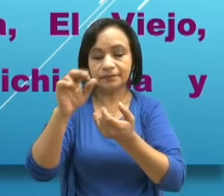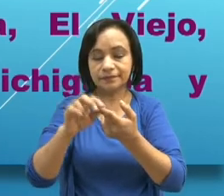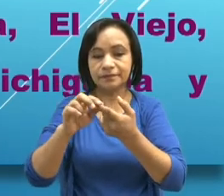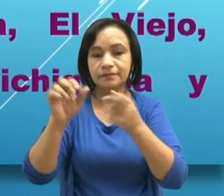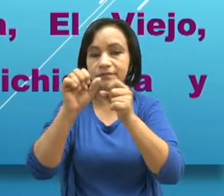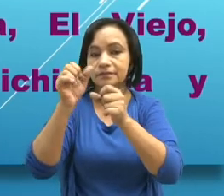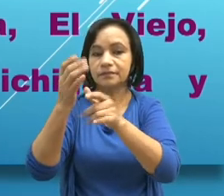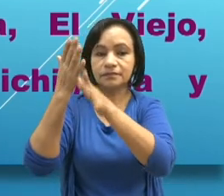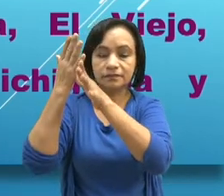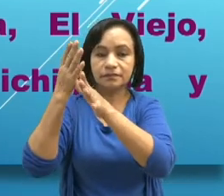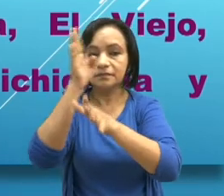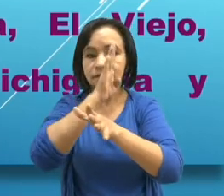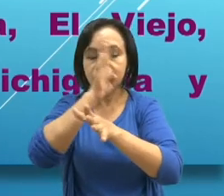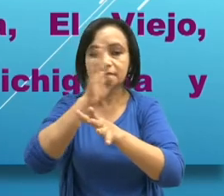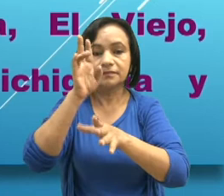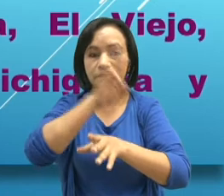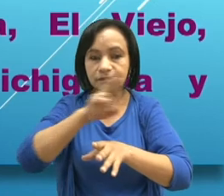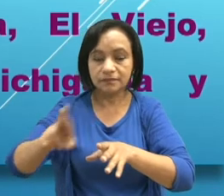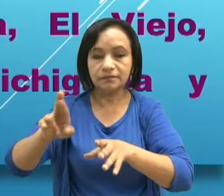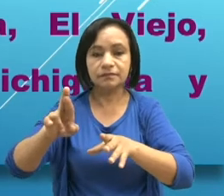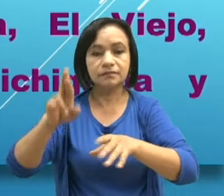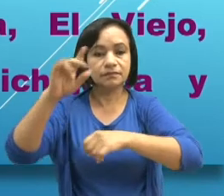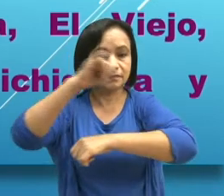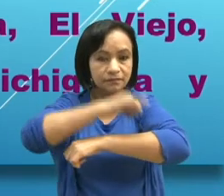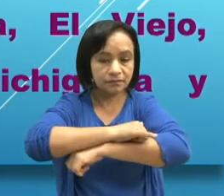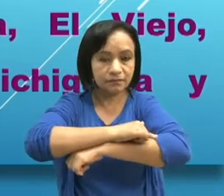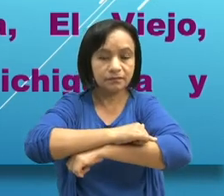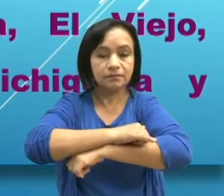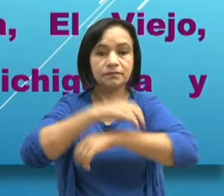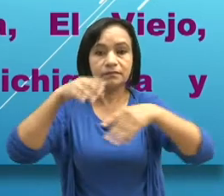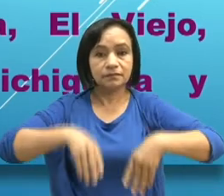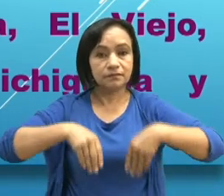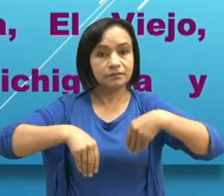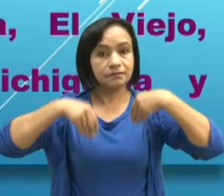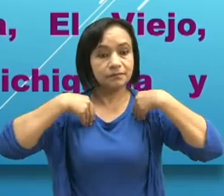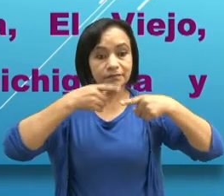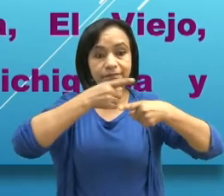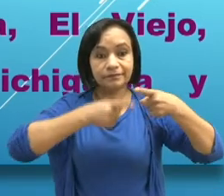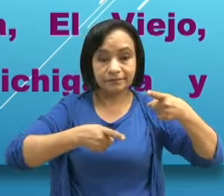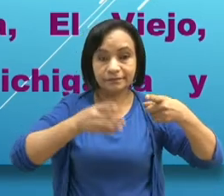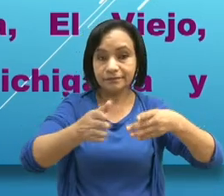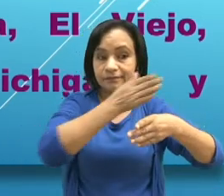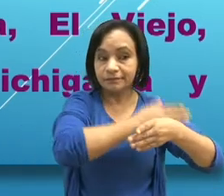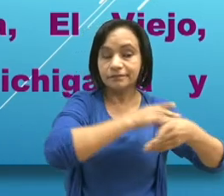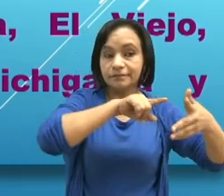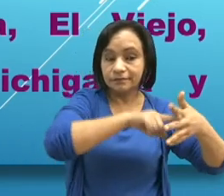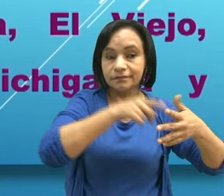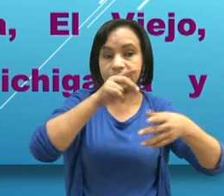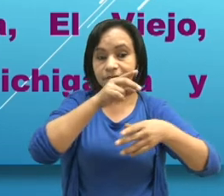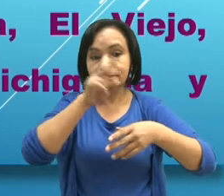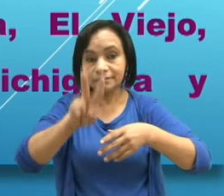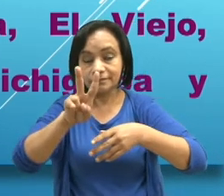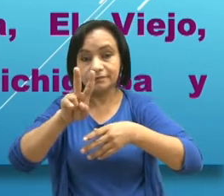Bluefields, Rivas, Condega, Juigalpa, la segunda fase. Que te decía yo que tiene que ver ya con la conectividad, y lo que estamos haciendo